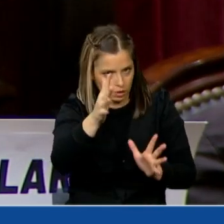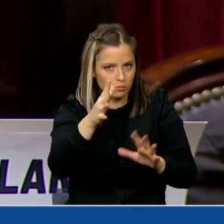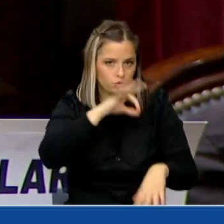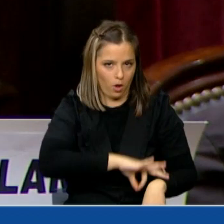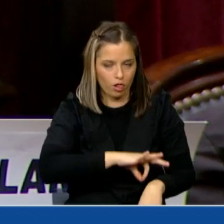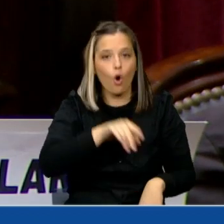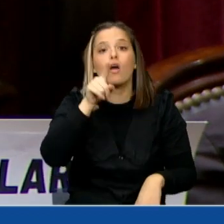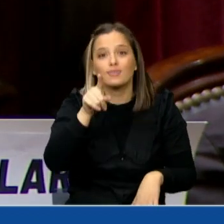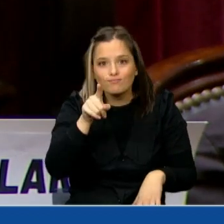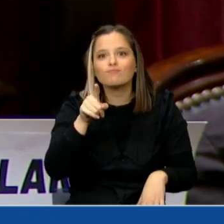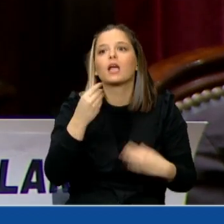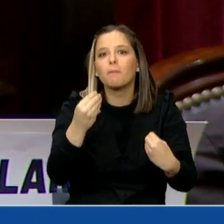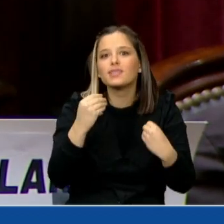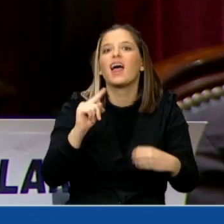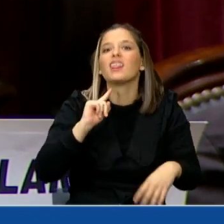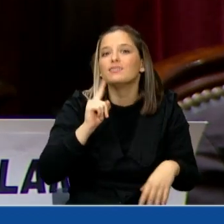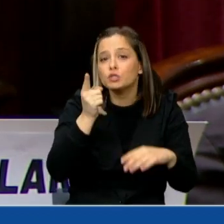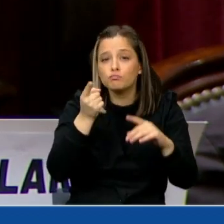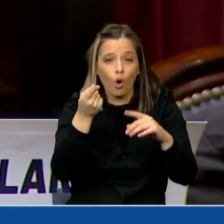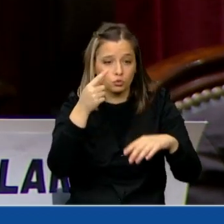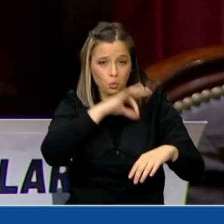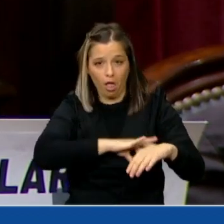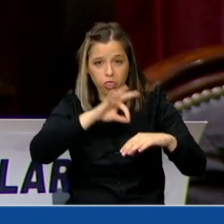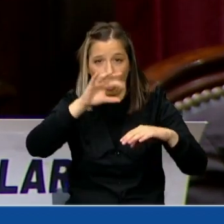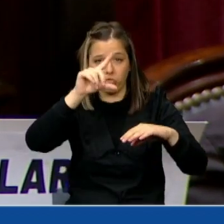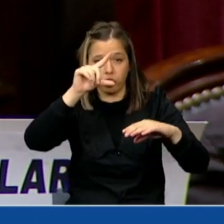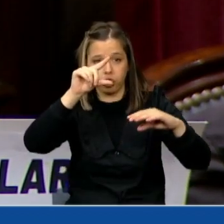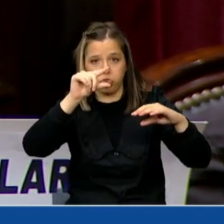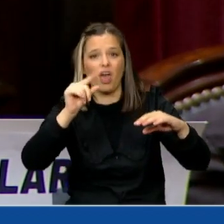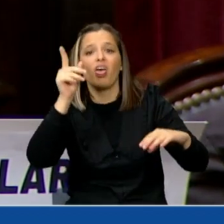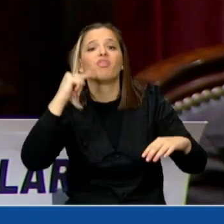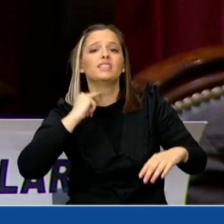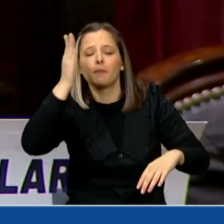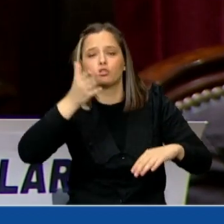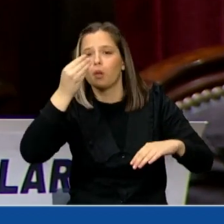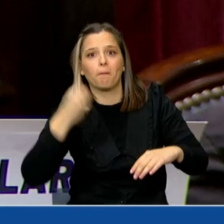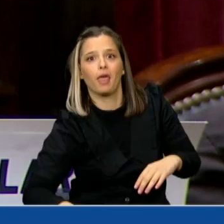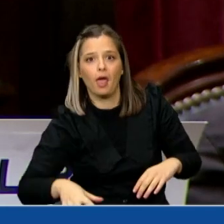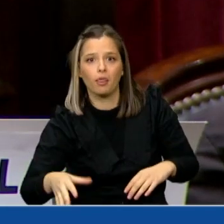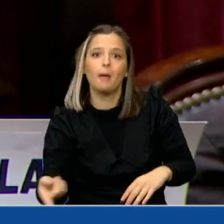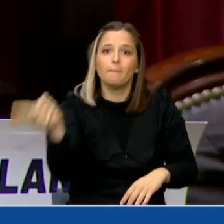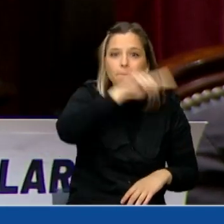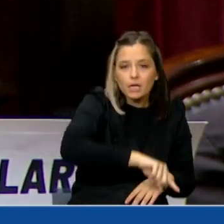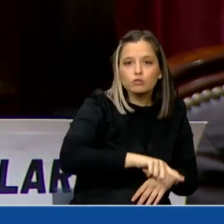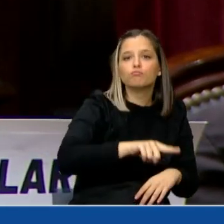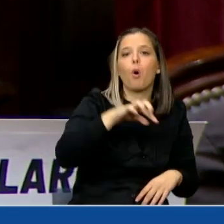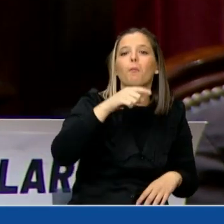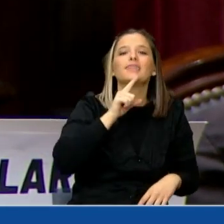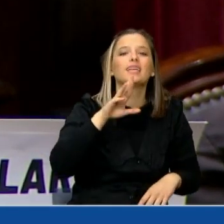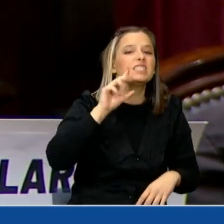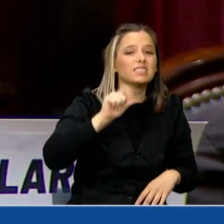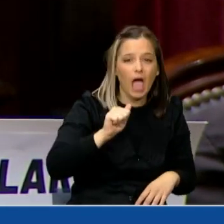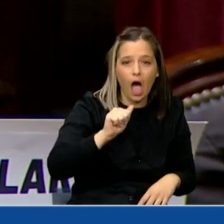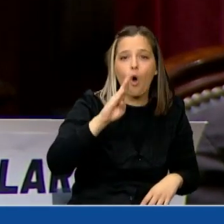el 13% en términos reales en el último año. O sea que igualaron el recorte de Patricia Bullrich bajo el gobierno de la Alianza.